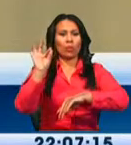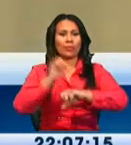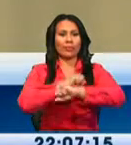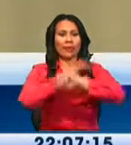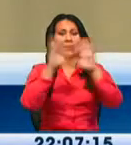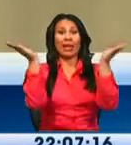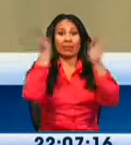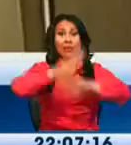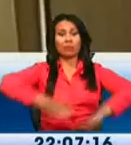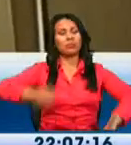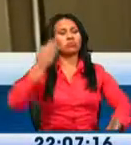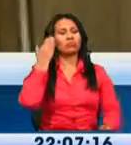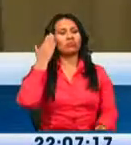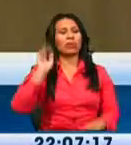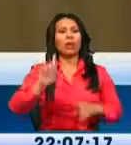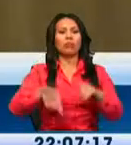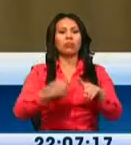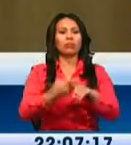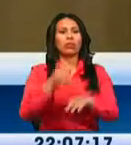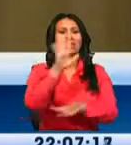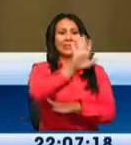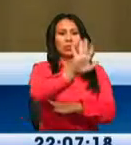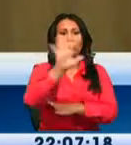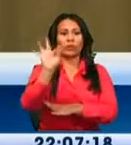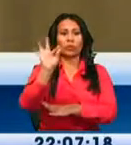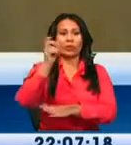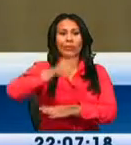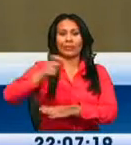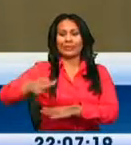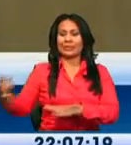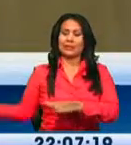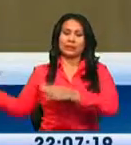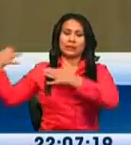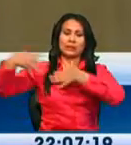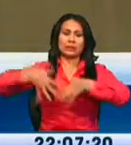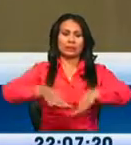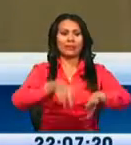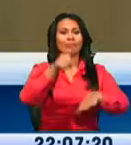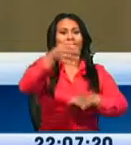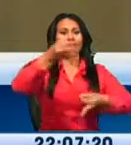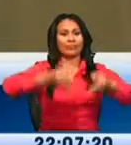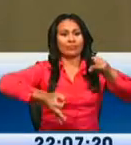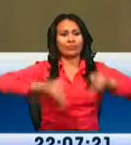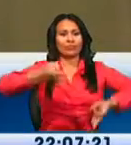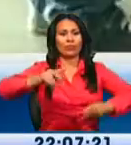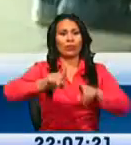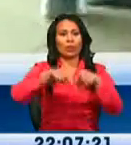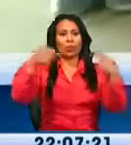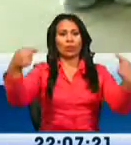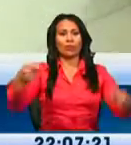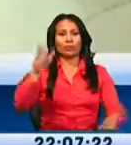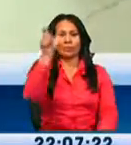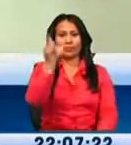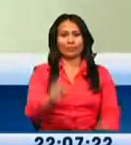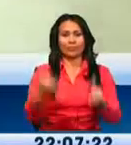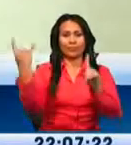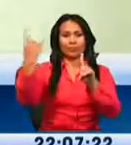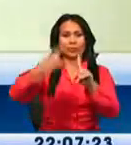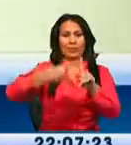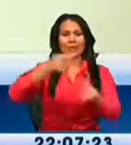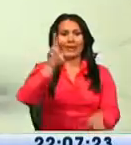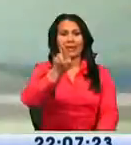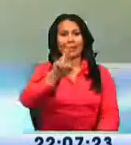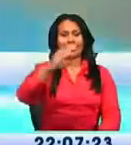conclusión porque se convocaron a 59 personas. Es la audiencia de juzgamiento en contra de RCAP, acusado